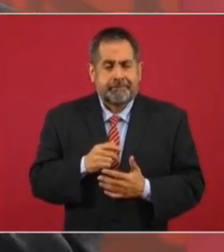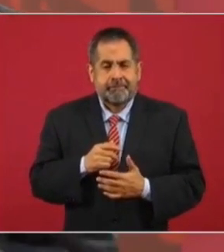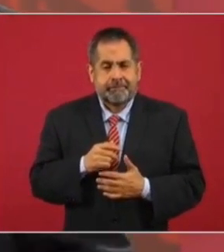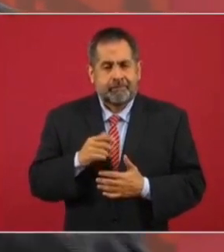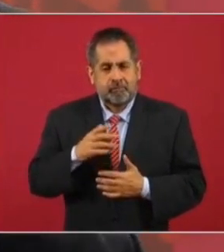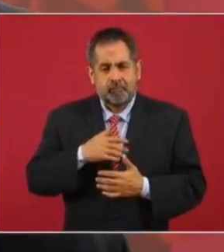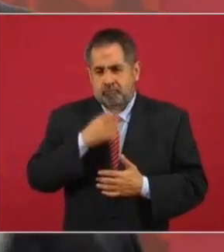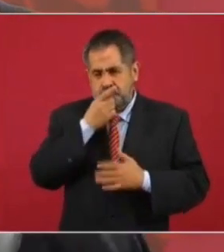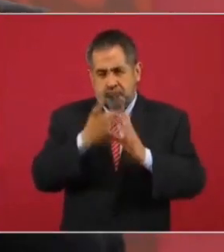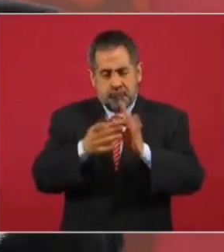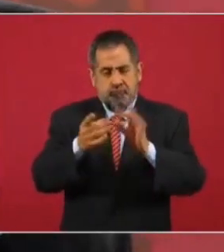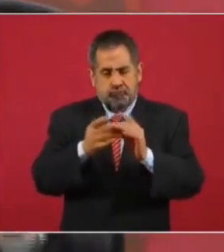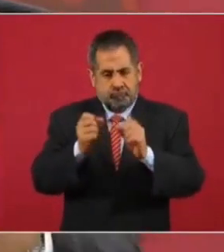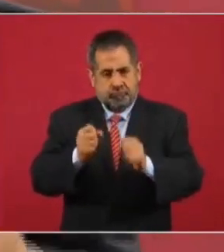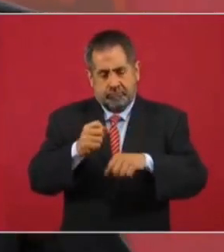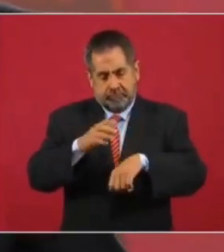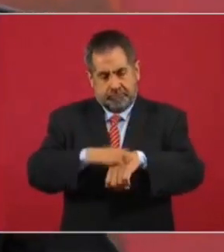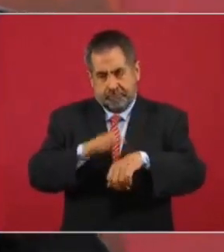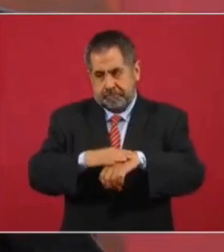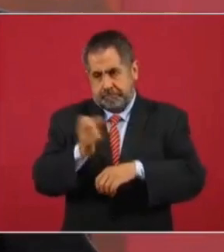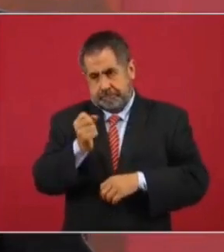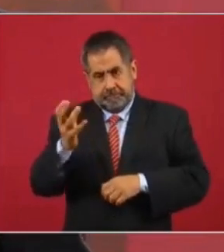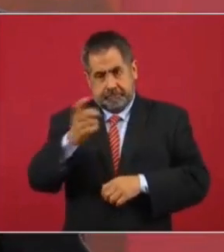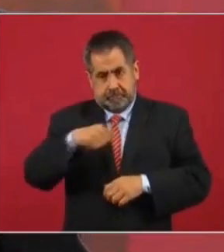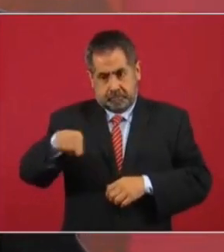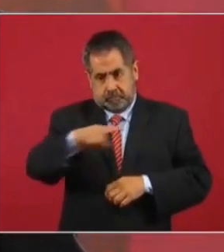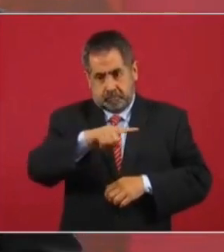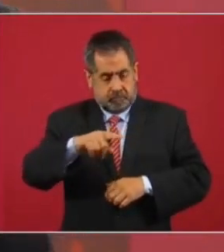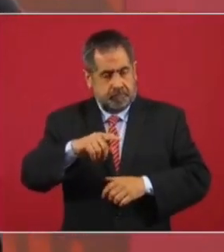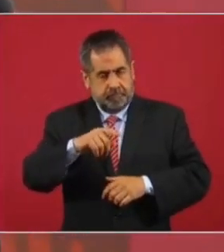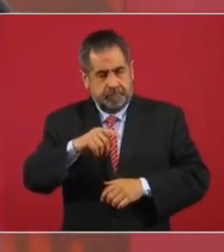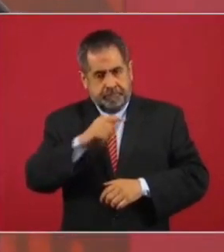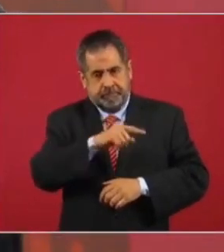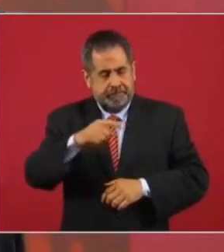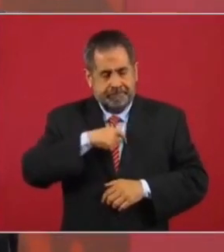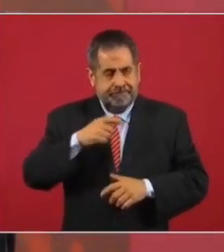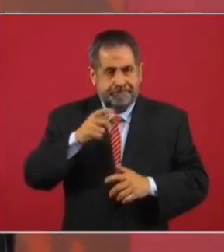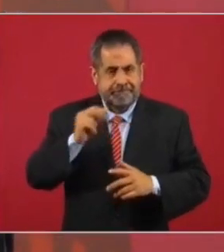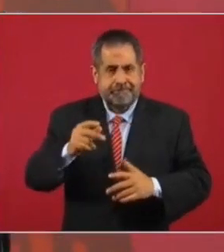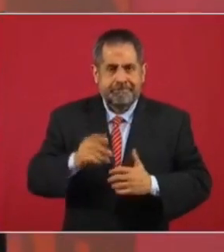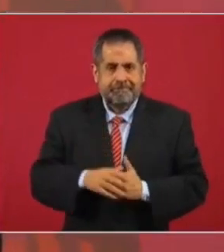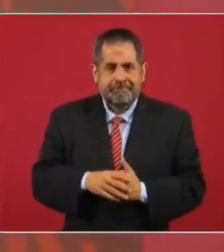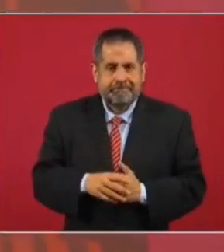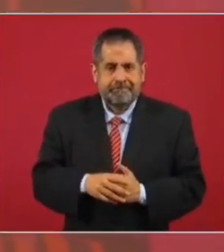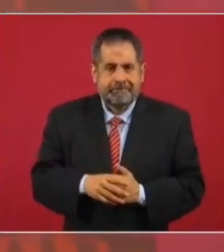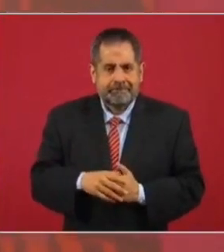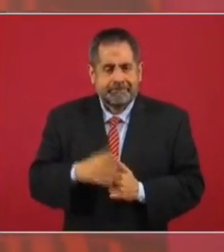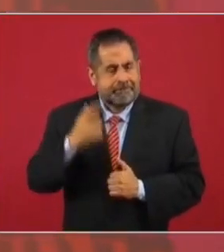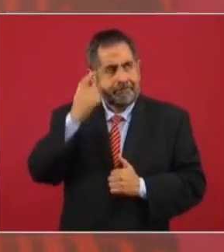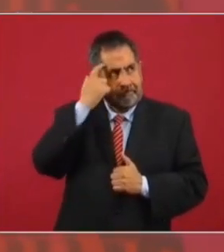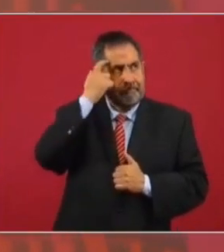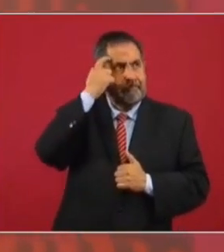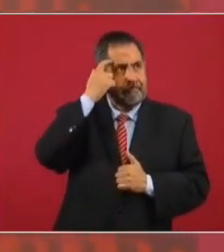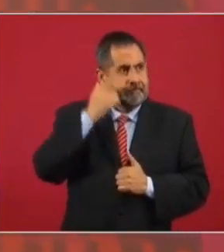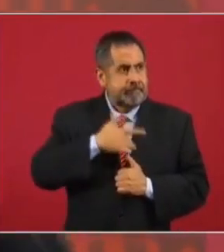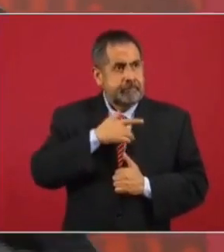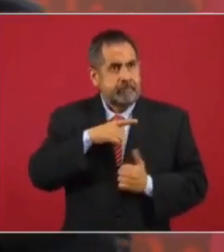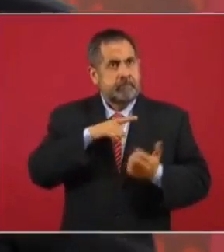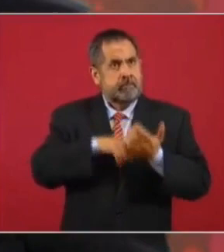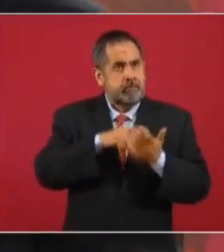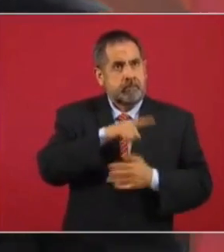yo les aseguro que quienes se hacen esas expresiones no las hacen pensando que están